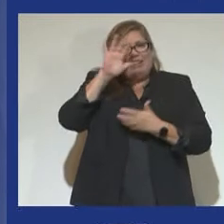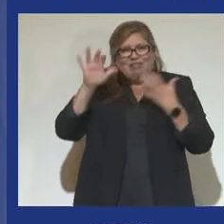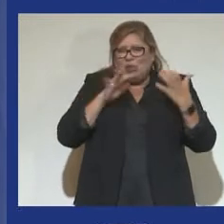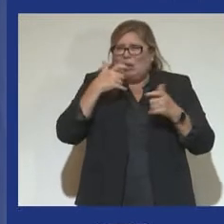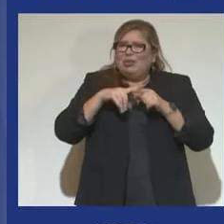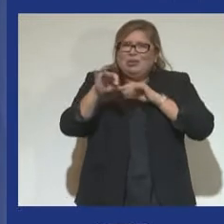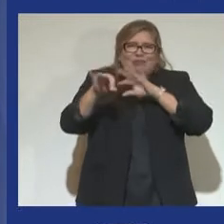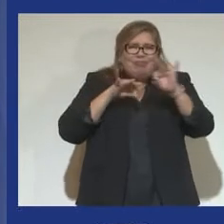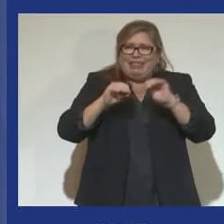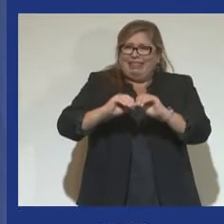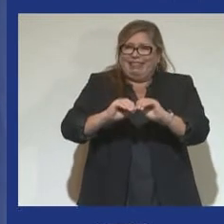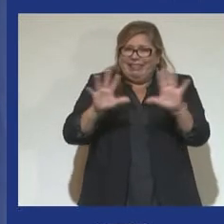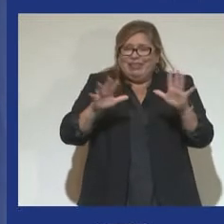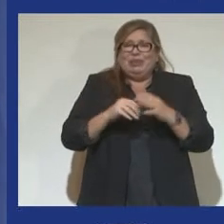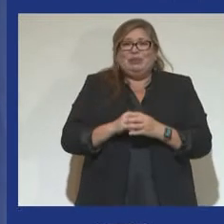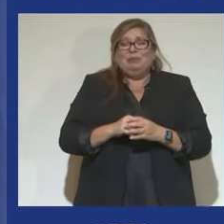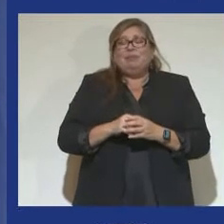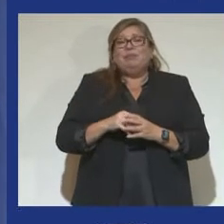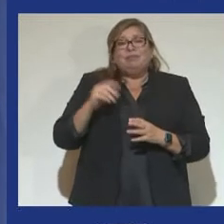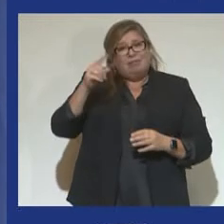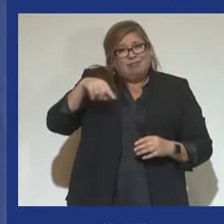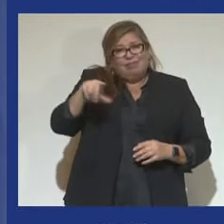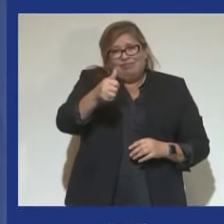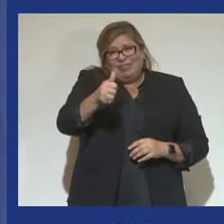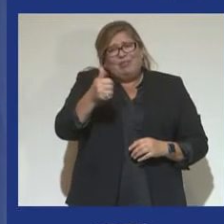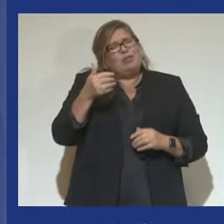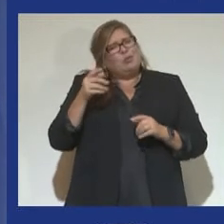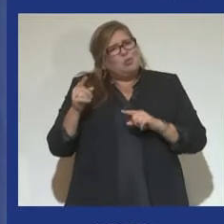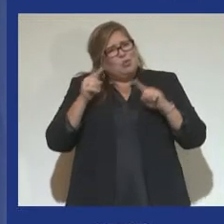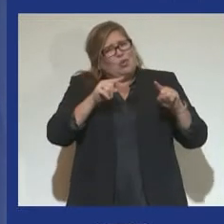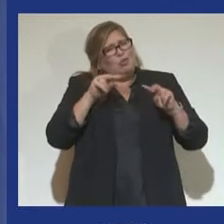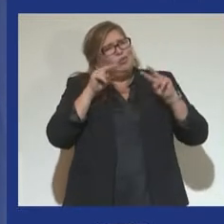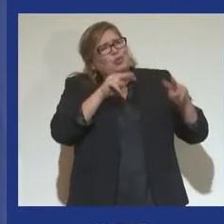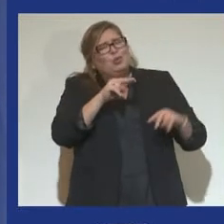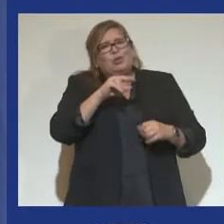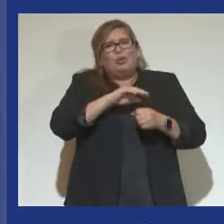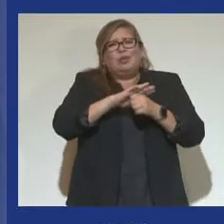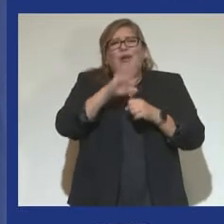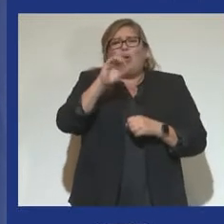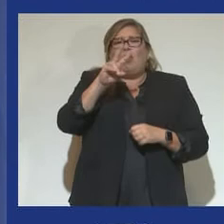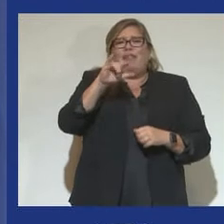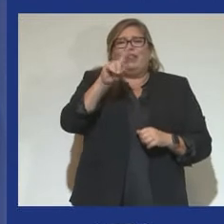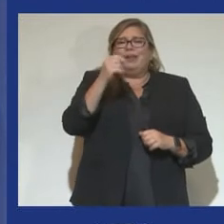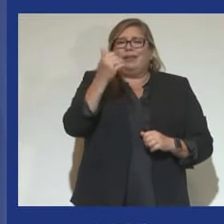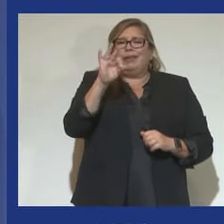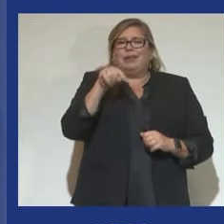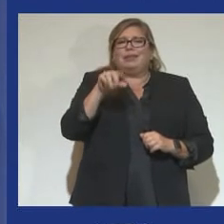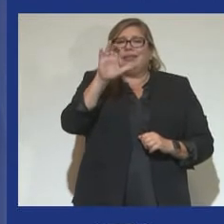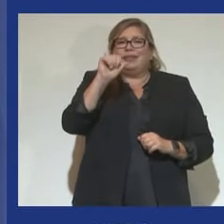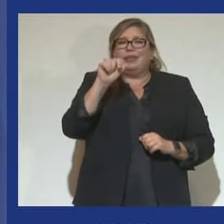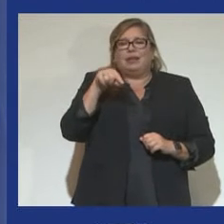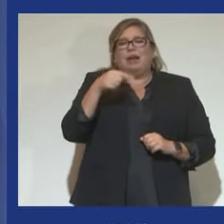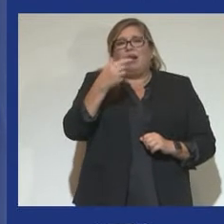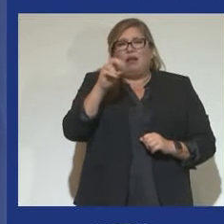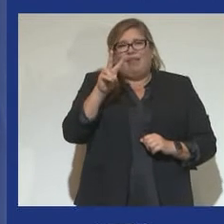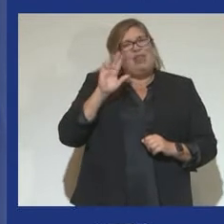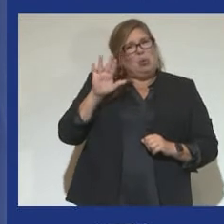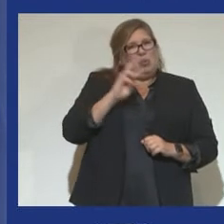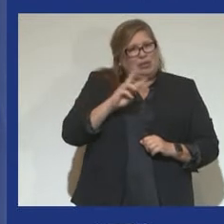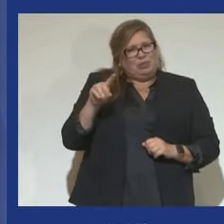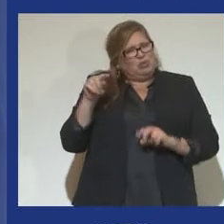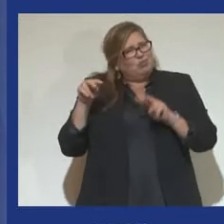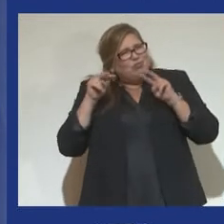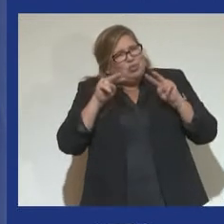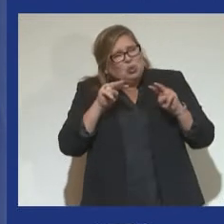confusión quiero alentar a la gente a que vaya a la página kobe 19 punto se apuntó juego de kobe 19 puntos